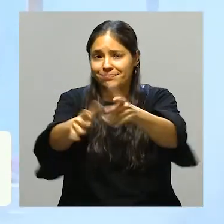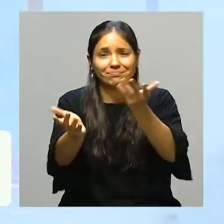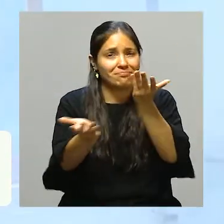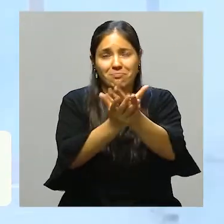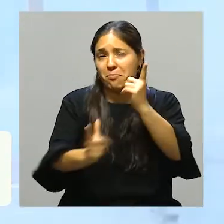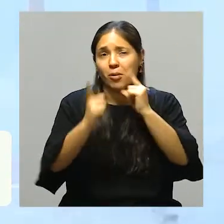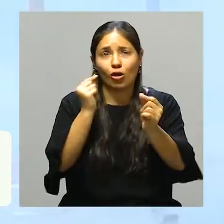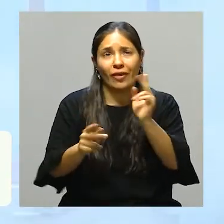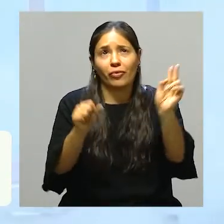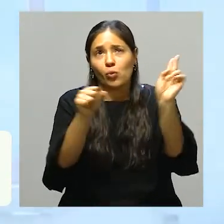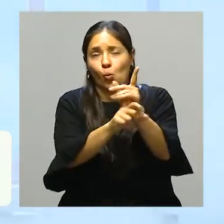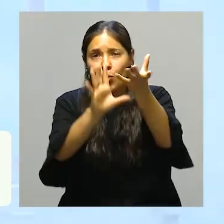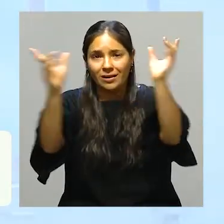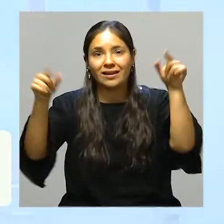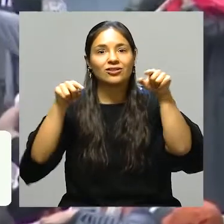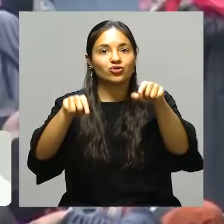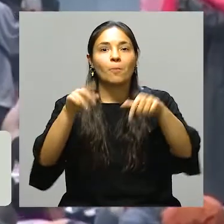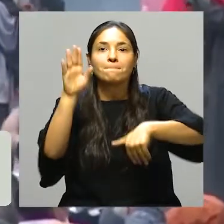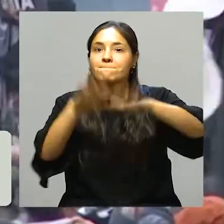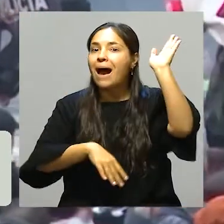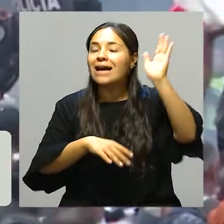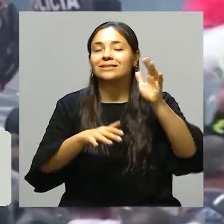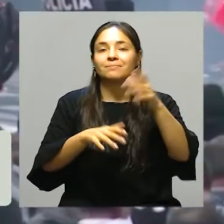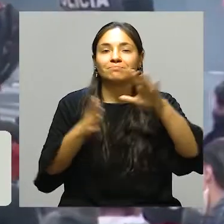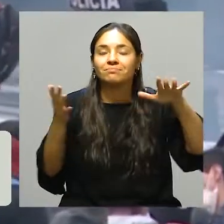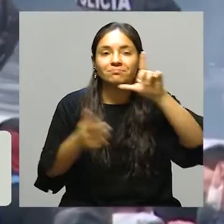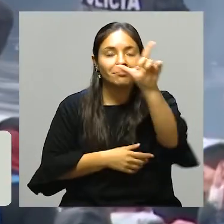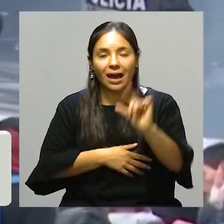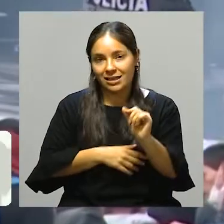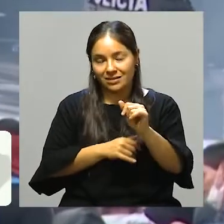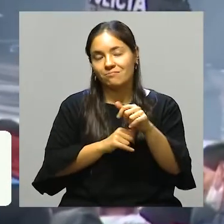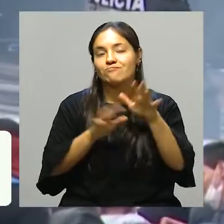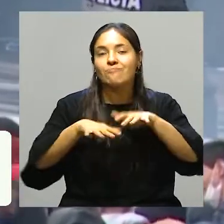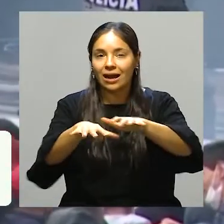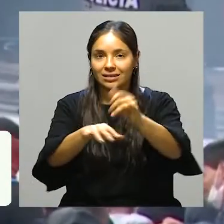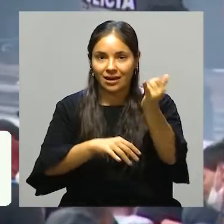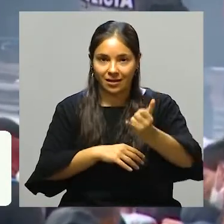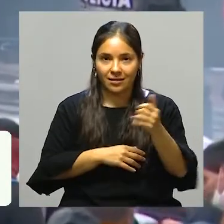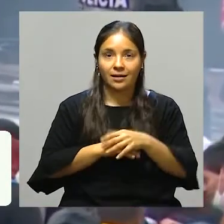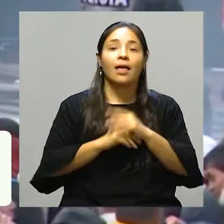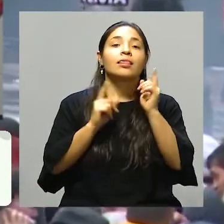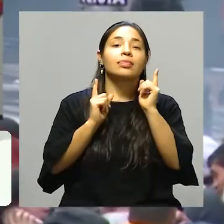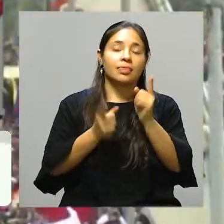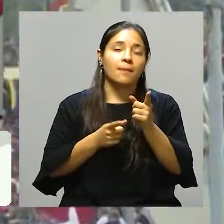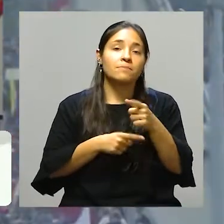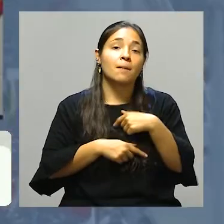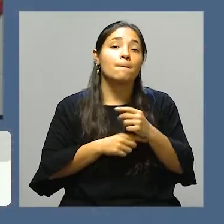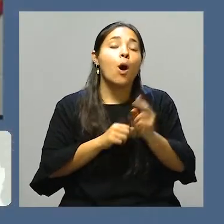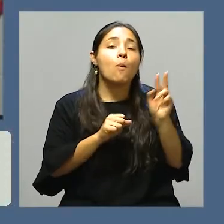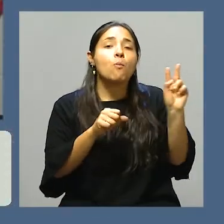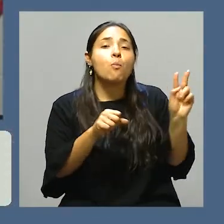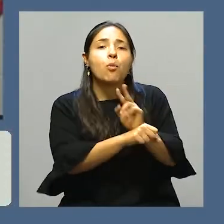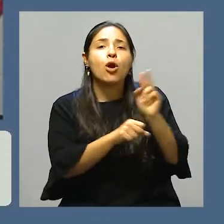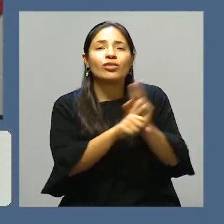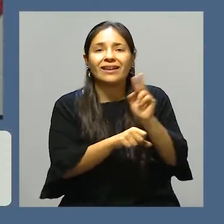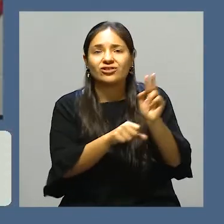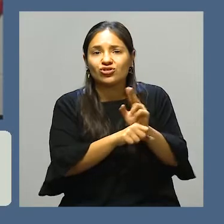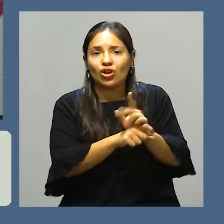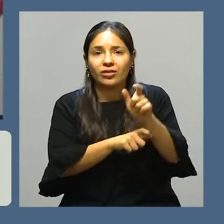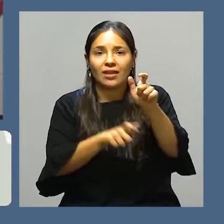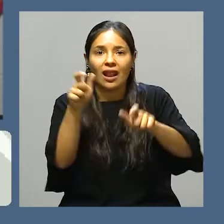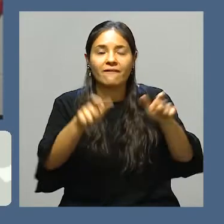encuestas ante la opinión pública. Juan Carlos, esta ciudadanía movilizada o esta impronta joven que